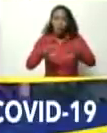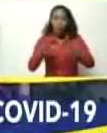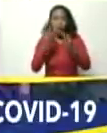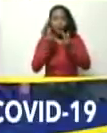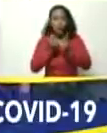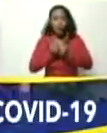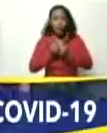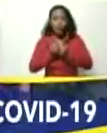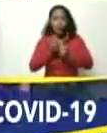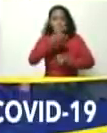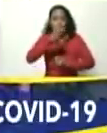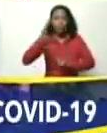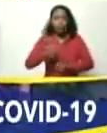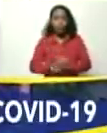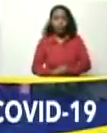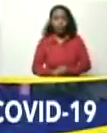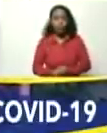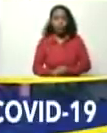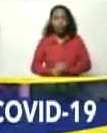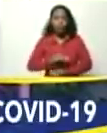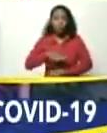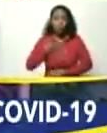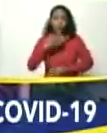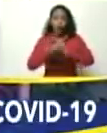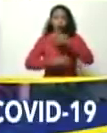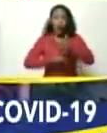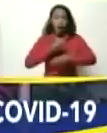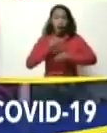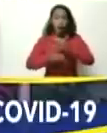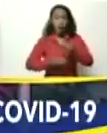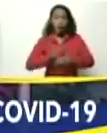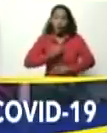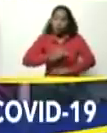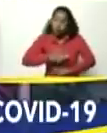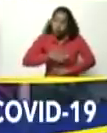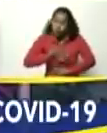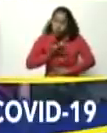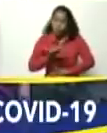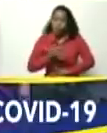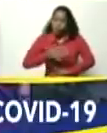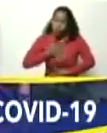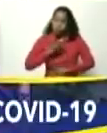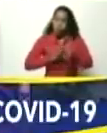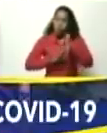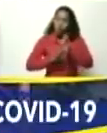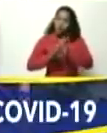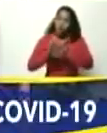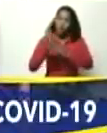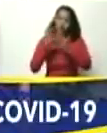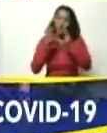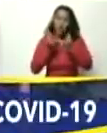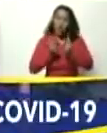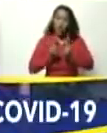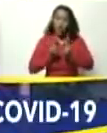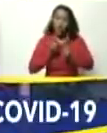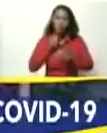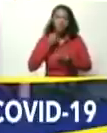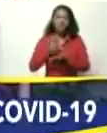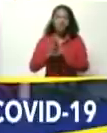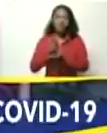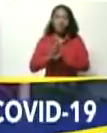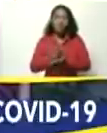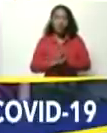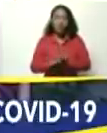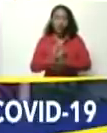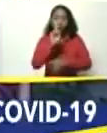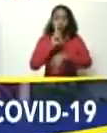de casos, pudiera entonces, pudiera elevar el número de fallecidos en